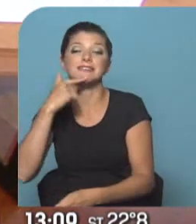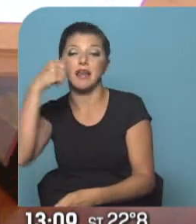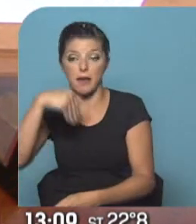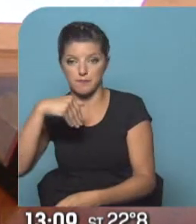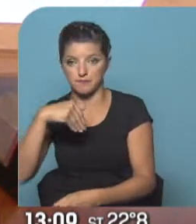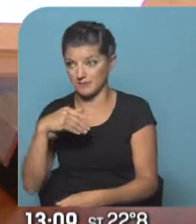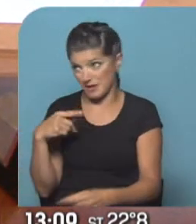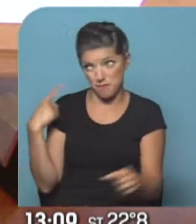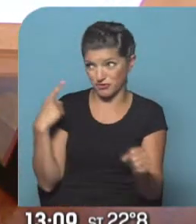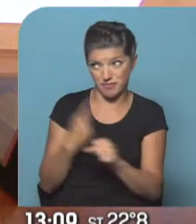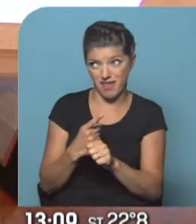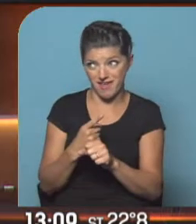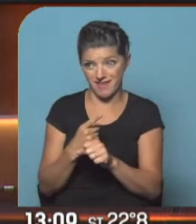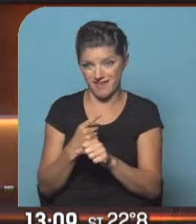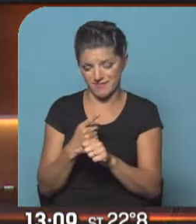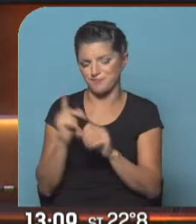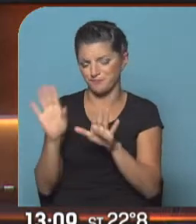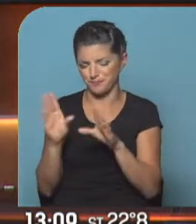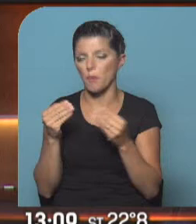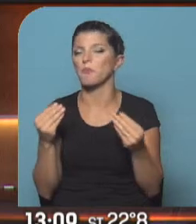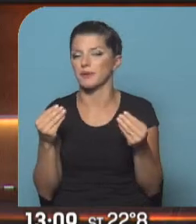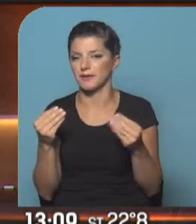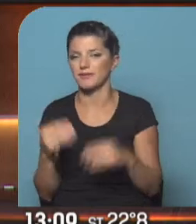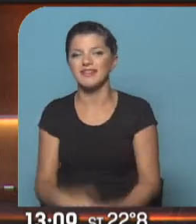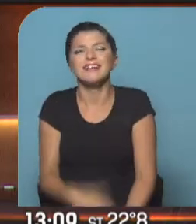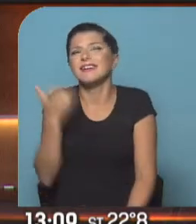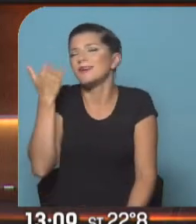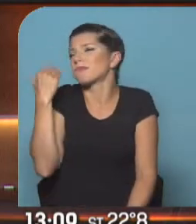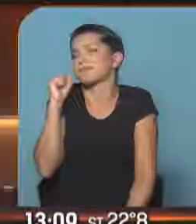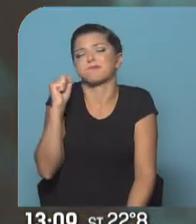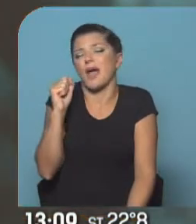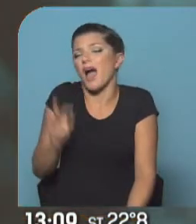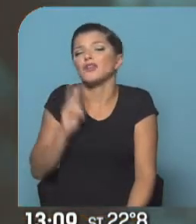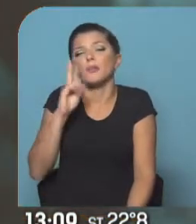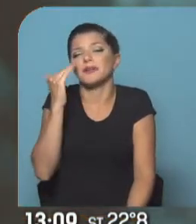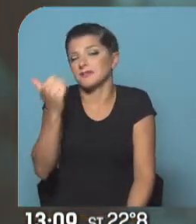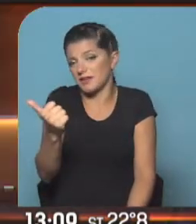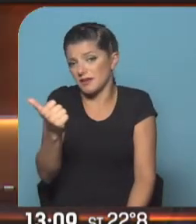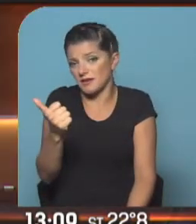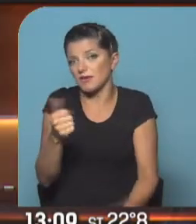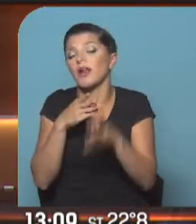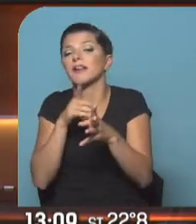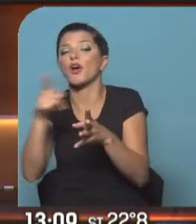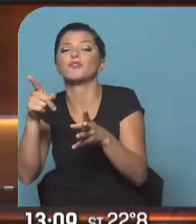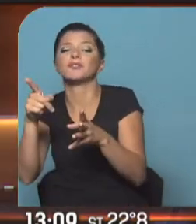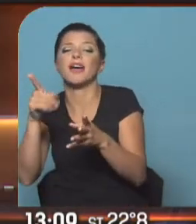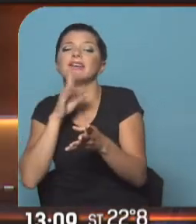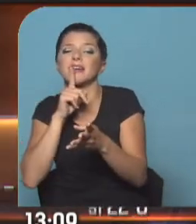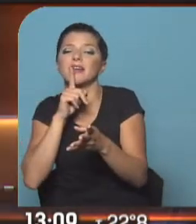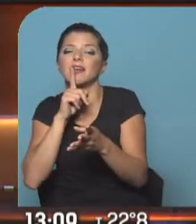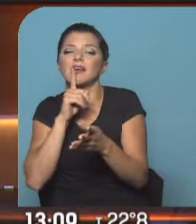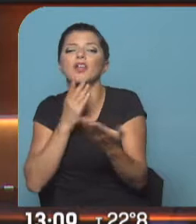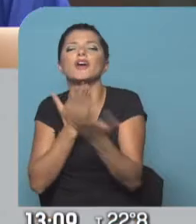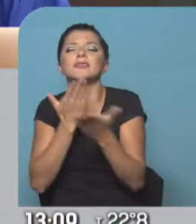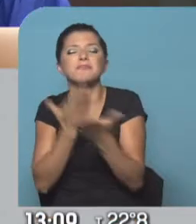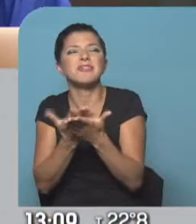casi imposible, porque ya pasó eso, ya lo vimos en el 2006 después de la guerra contra Israel. Los pedidos no son claros,